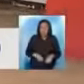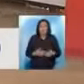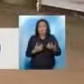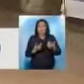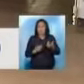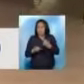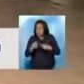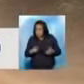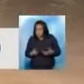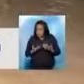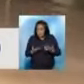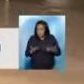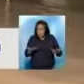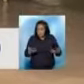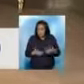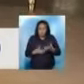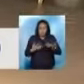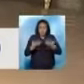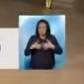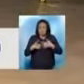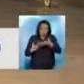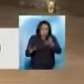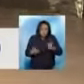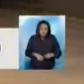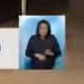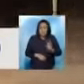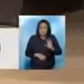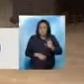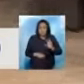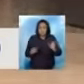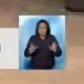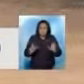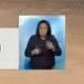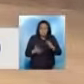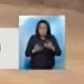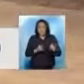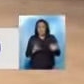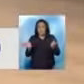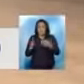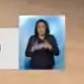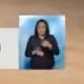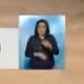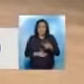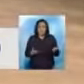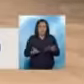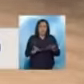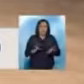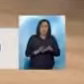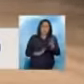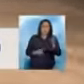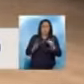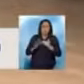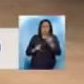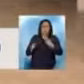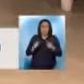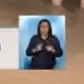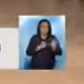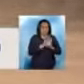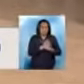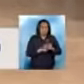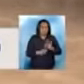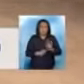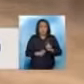parece. También está cerrada. ¿A dónde están llevando eso, amigo? Una tienda de acá. ¿Ah? Una tienda. ¿Para proteger que no sí, entre